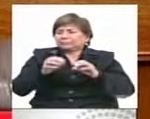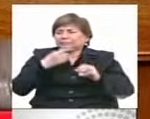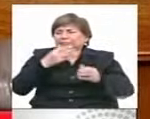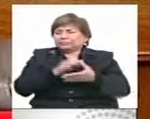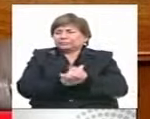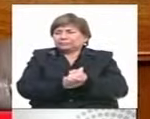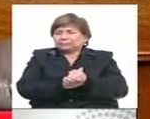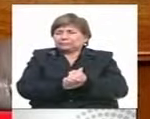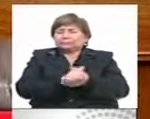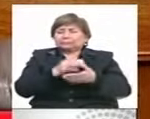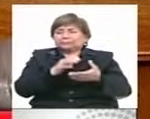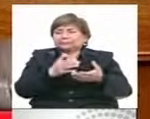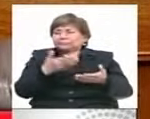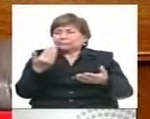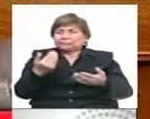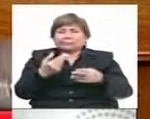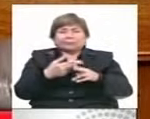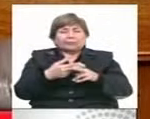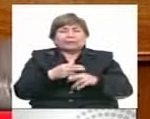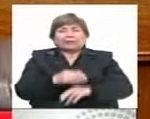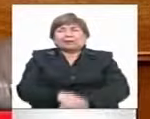mi compañero hace un momento.